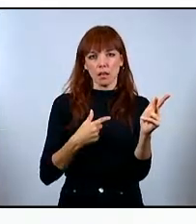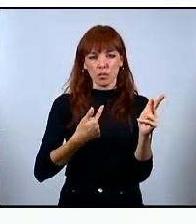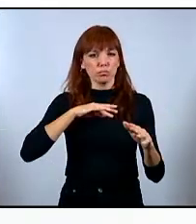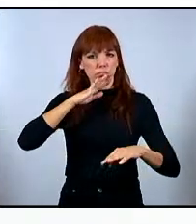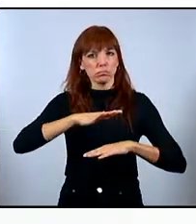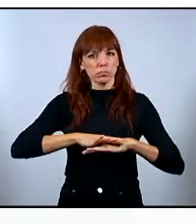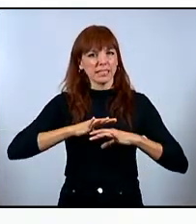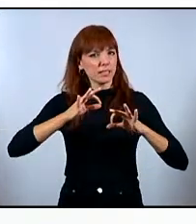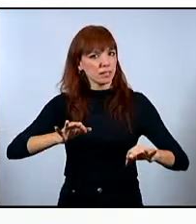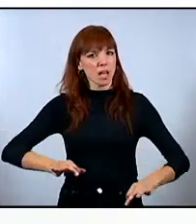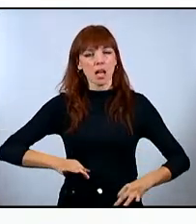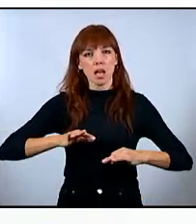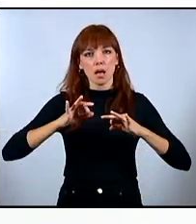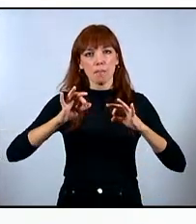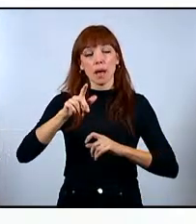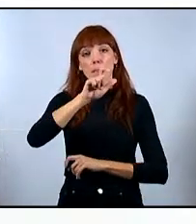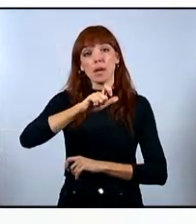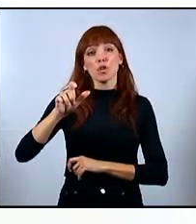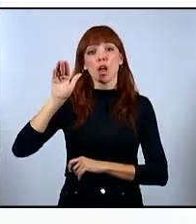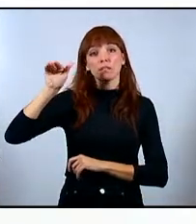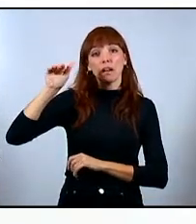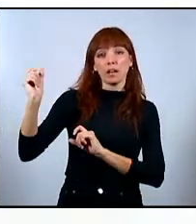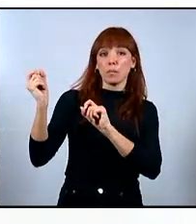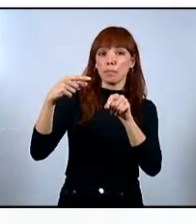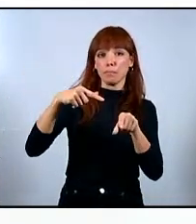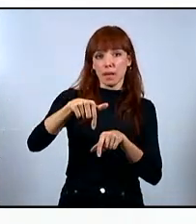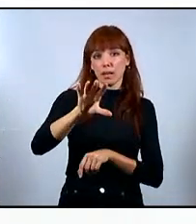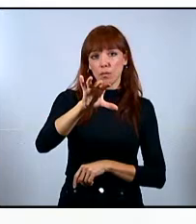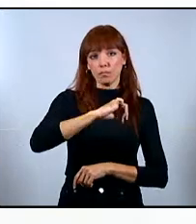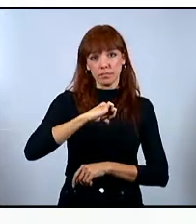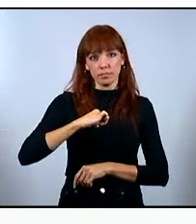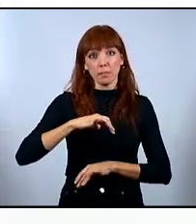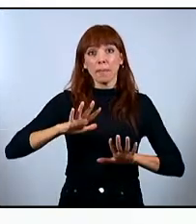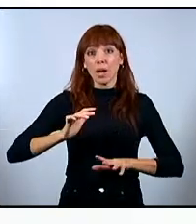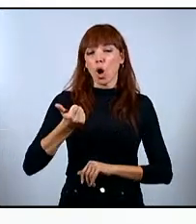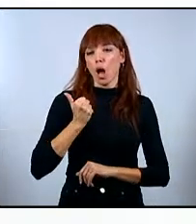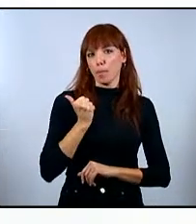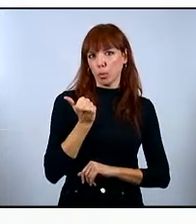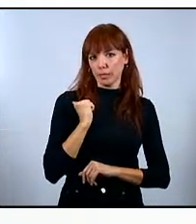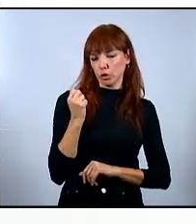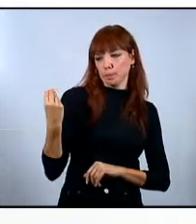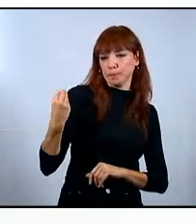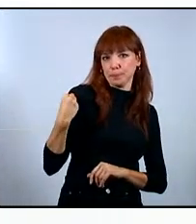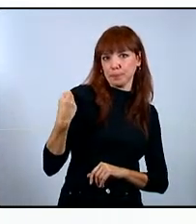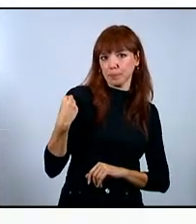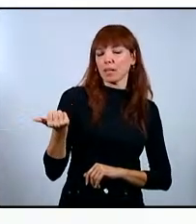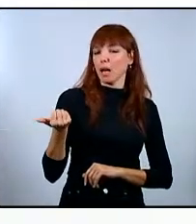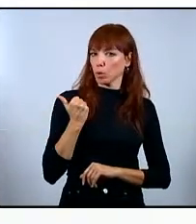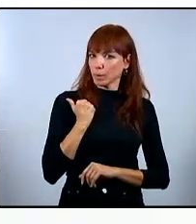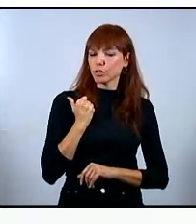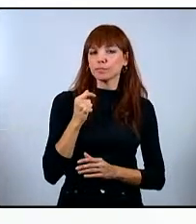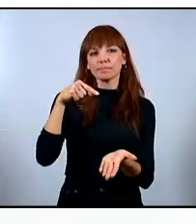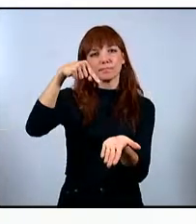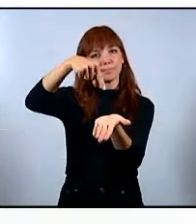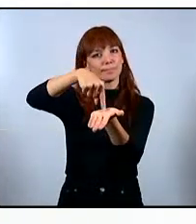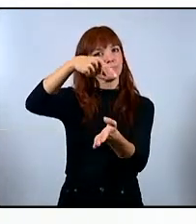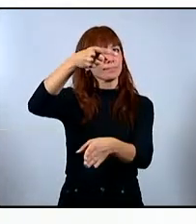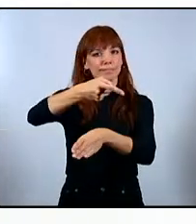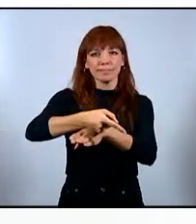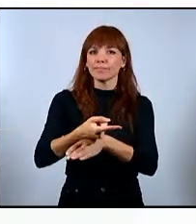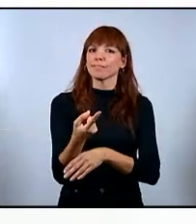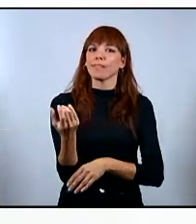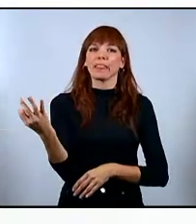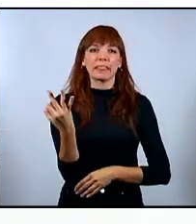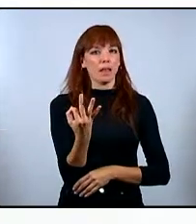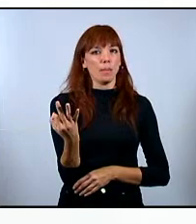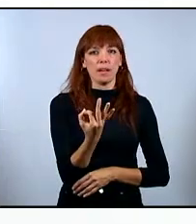de las personas que recibimos en nuestra comunidad, pero sí que aprovecho la pregunta que me hace para exigir, para pedir, para